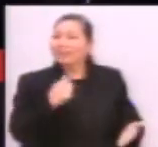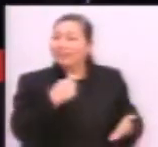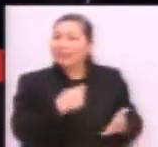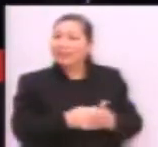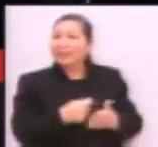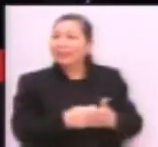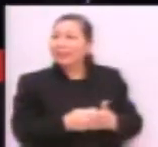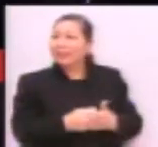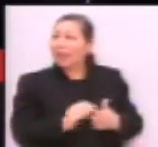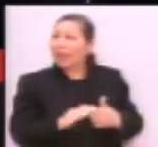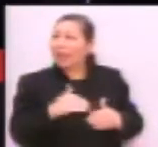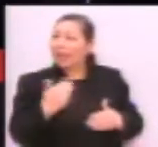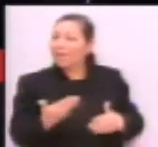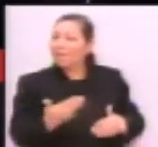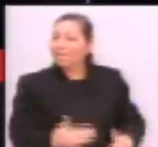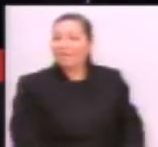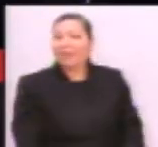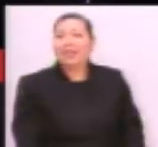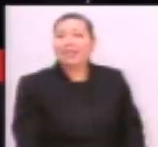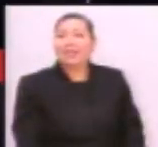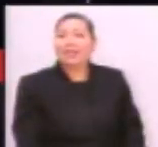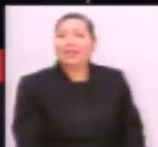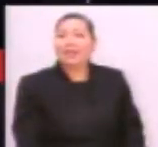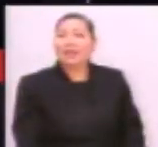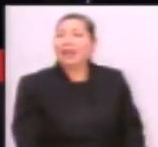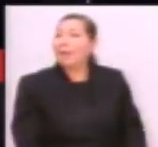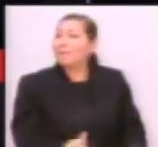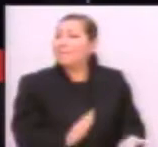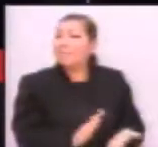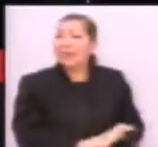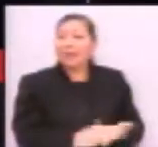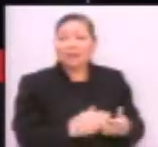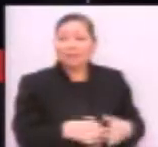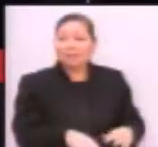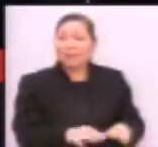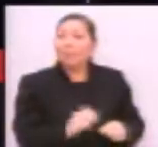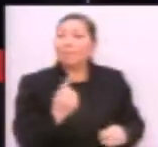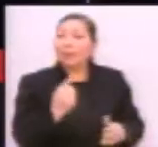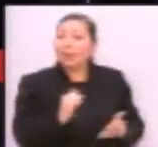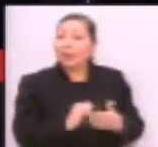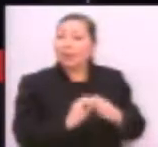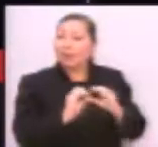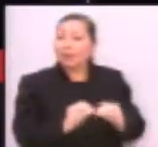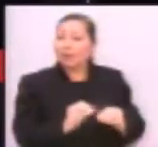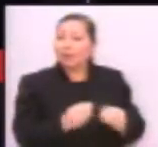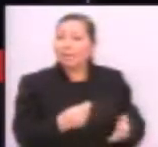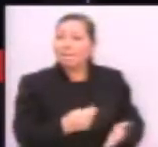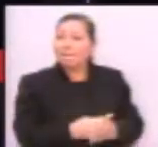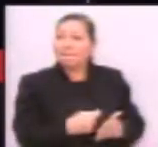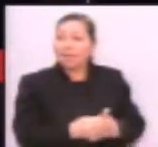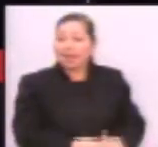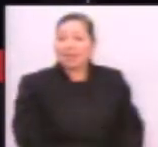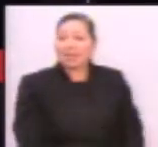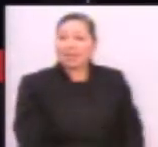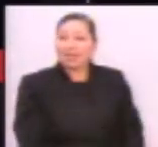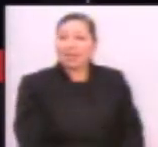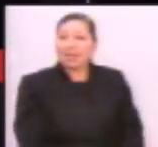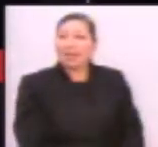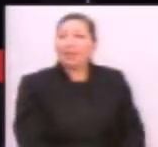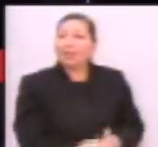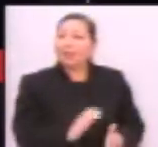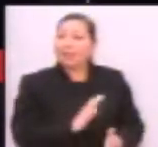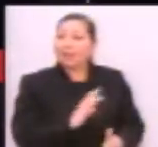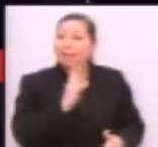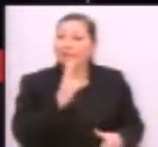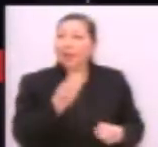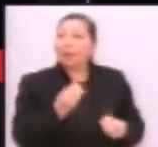deudas que van a tener en el exterior. Estamos haciendo una mala priorización. Primero que cumplan con indemnizar a las víctimas, que es el